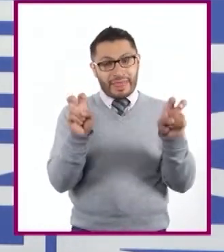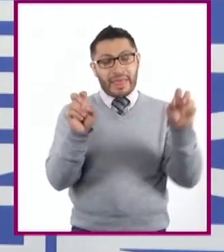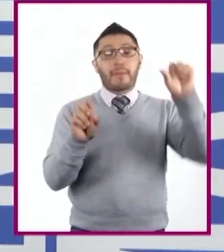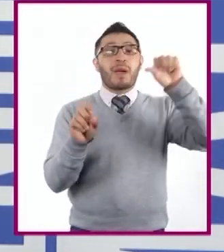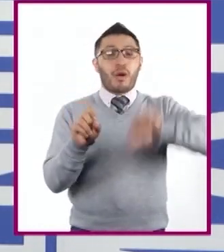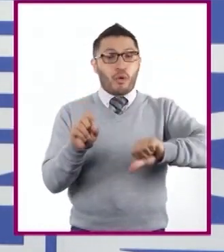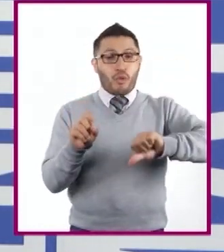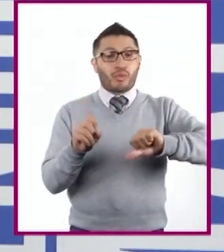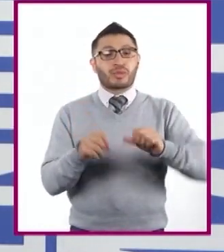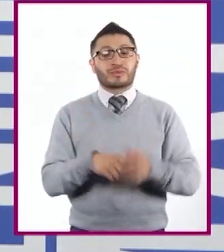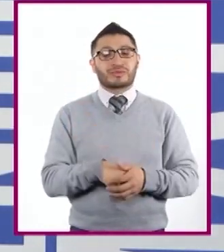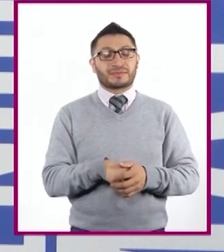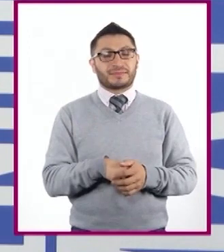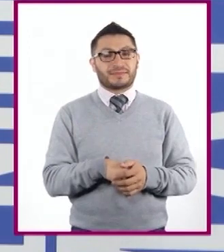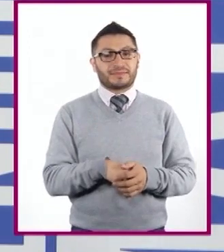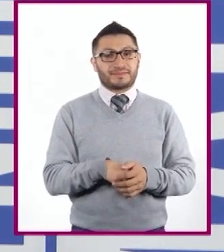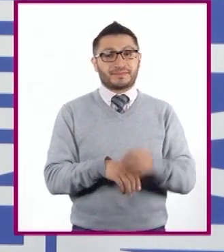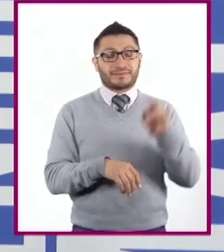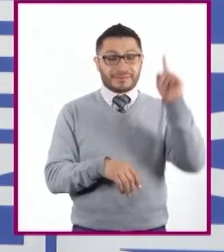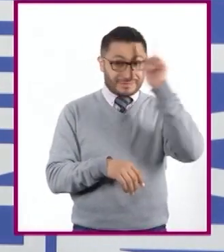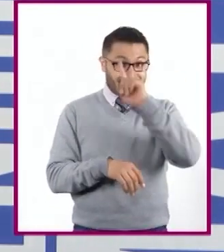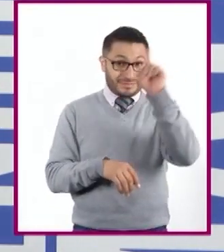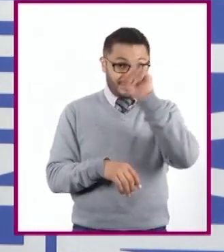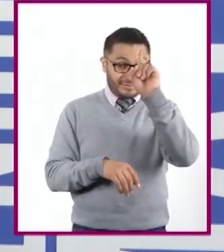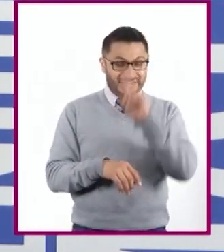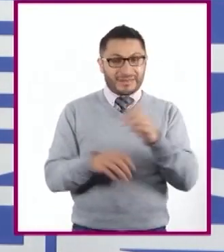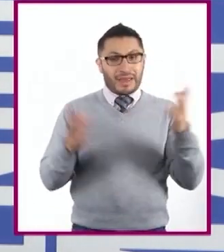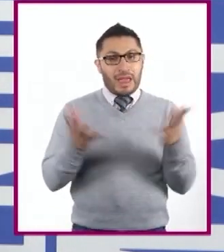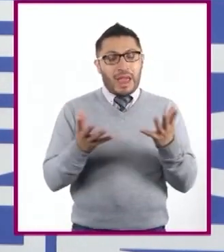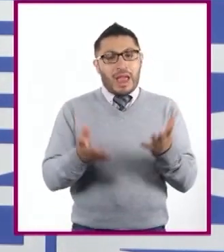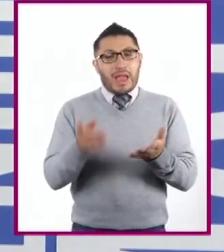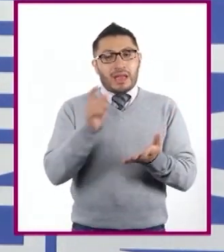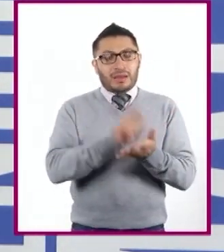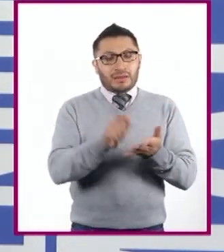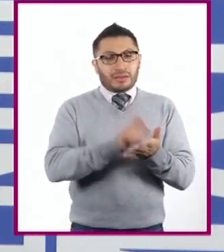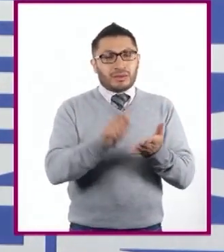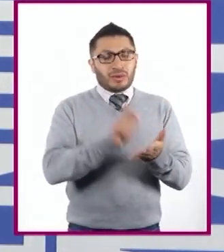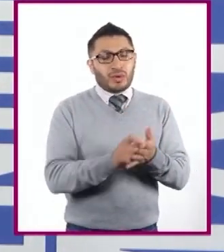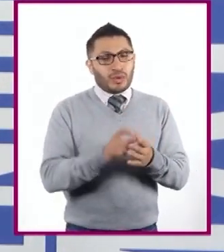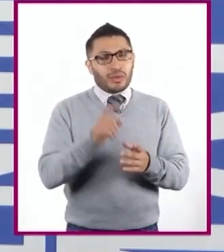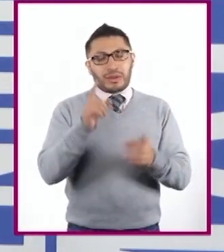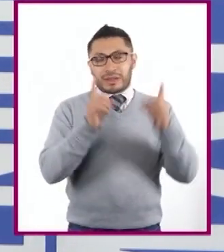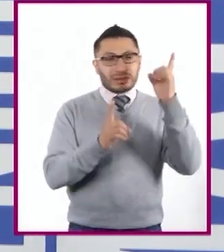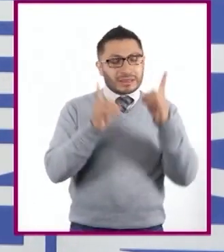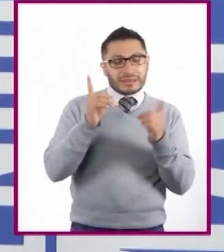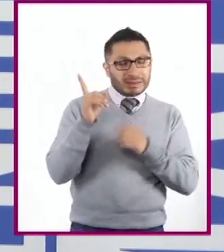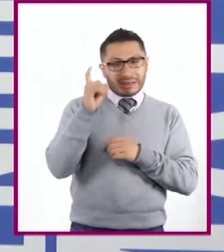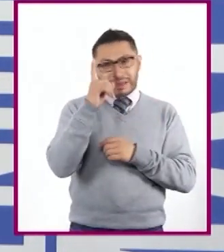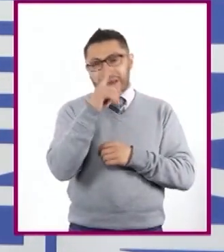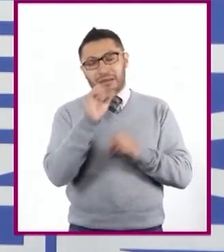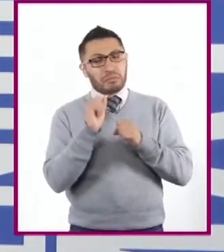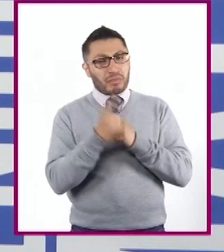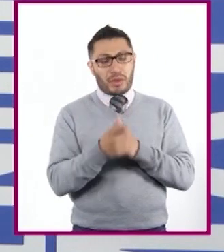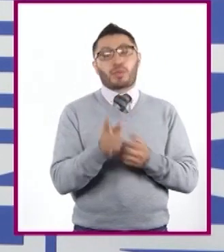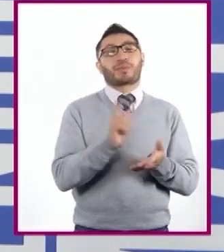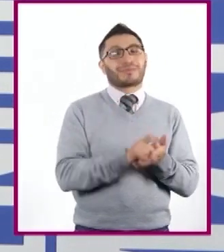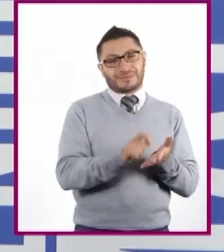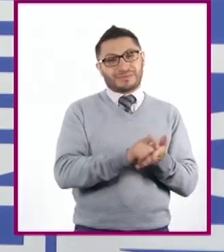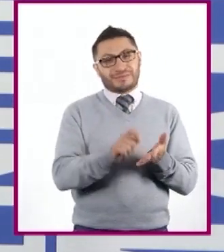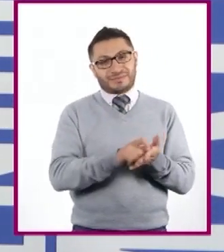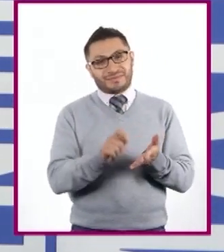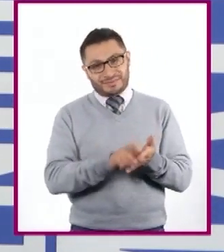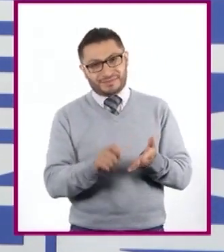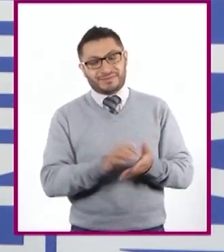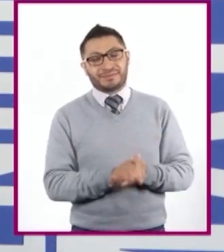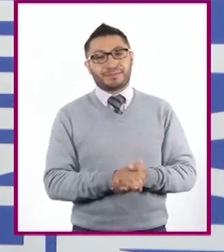vamos a trabajar. Les recomiendo llevar un registro de las dudas, inquietudes o dificultades que surjan al momento de